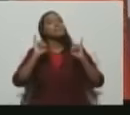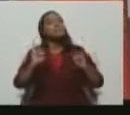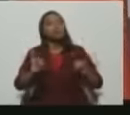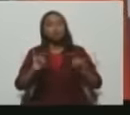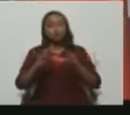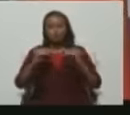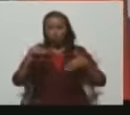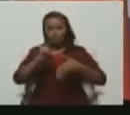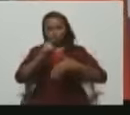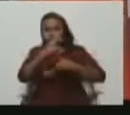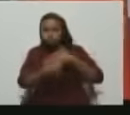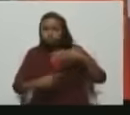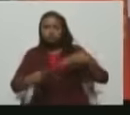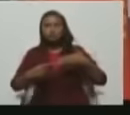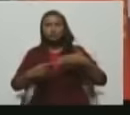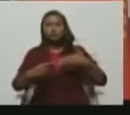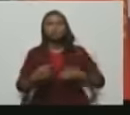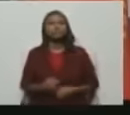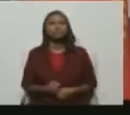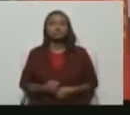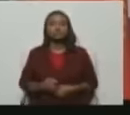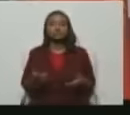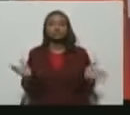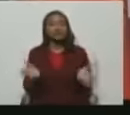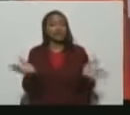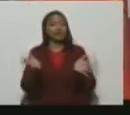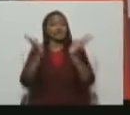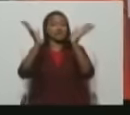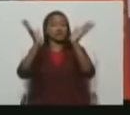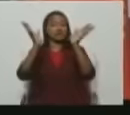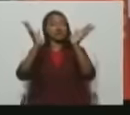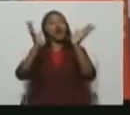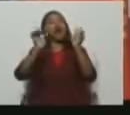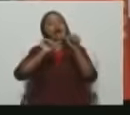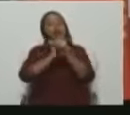Ayacucho. ¡Que viva la Armada!